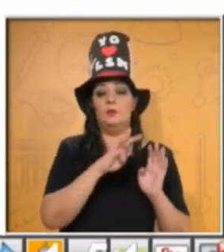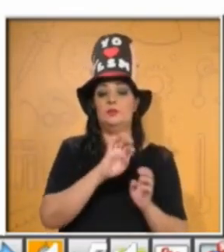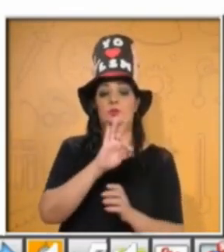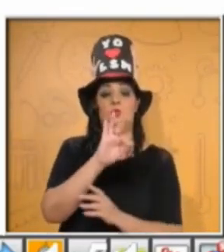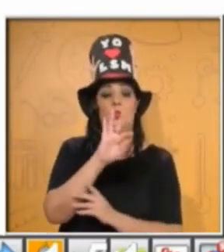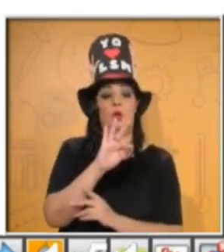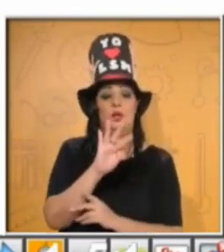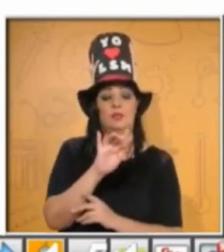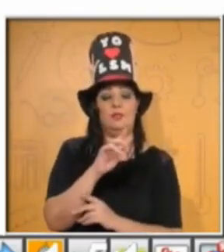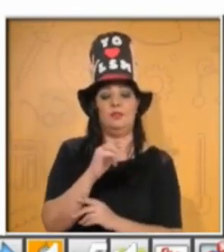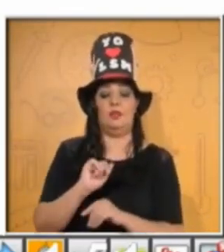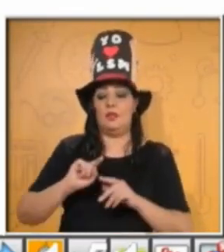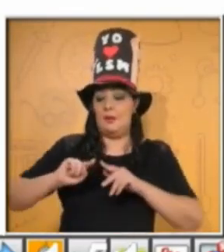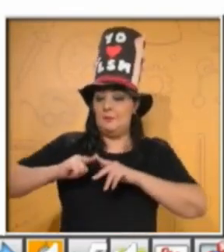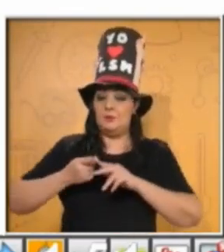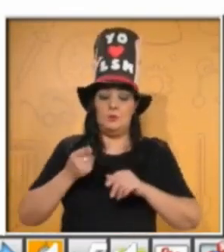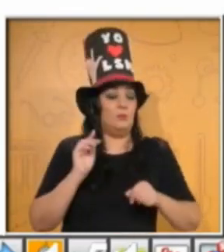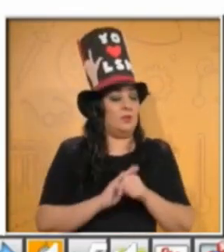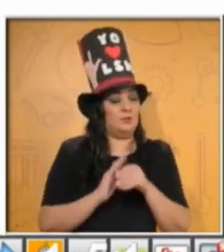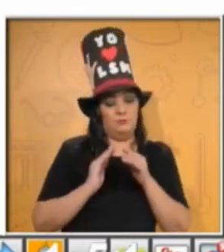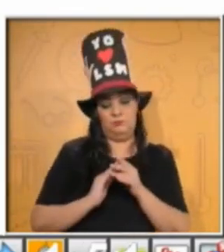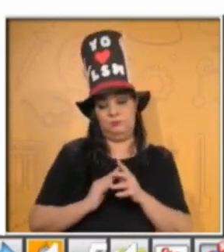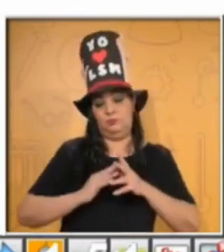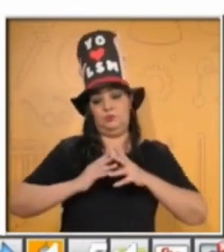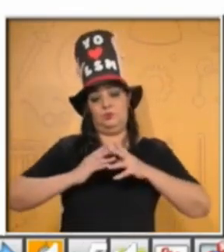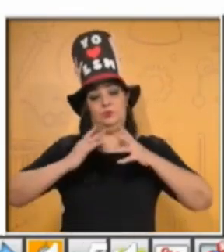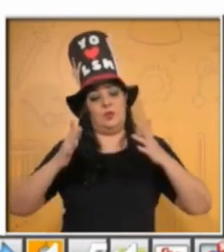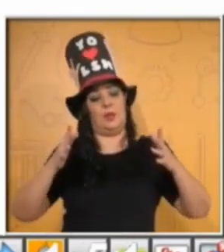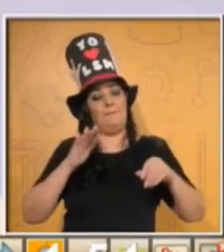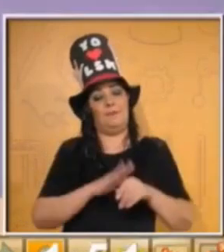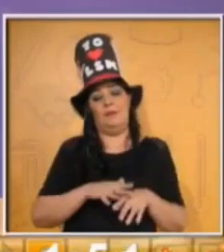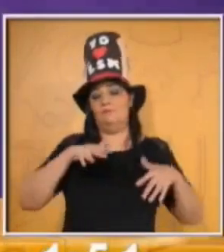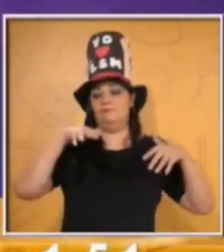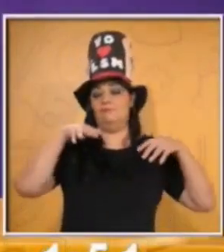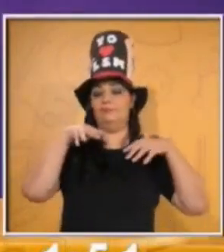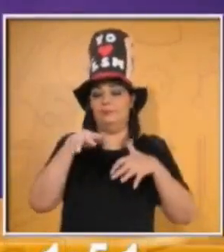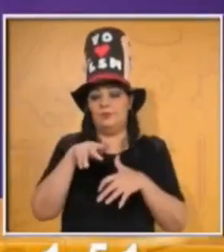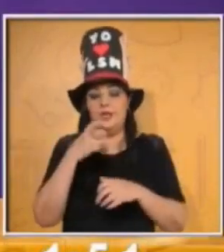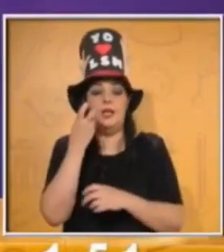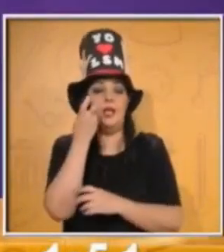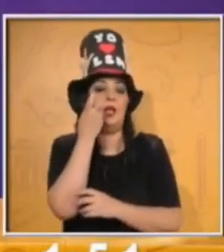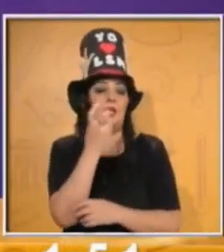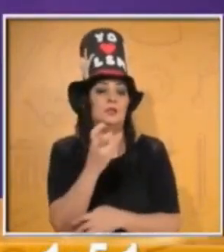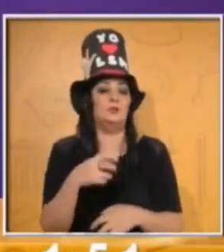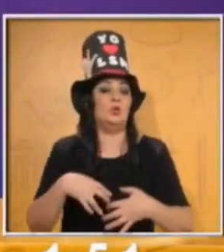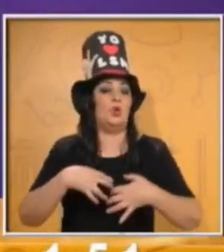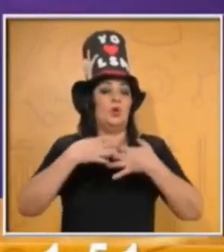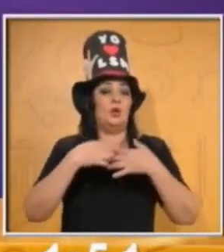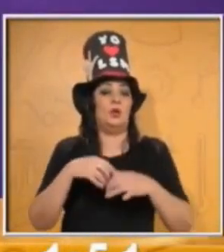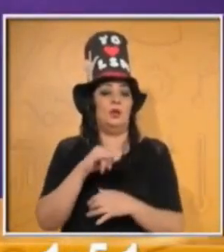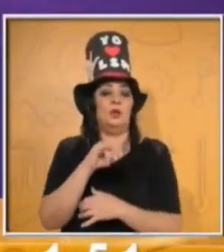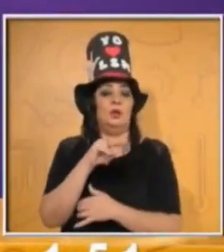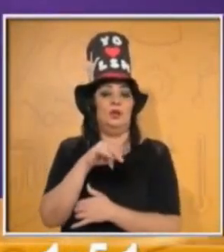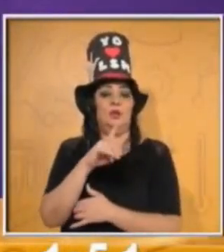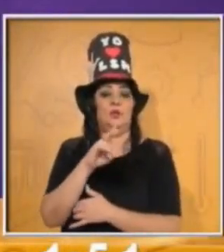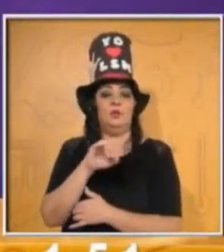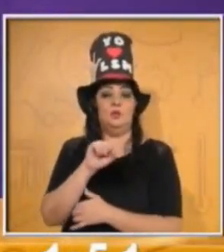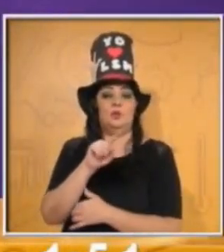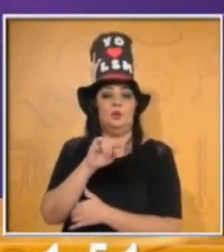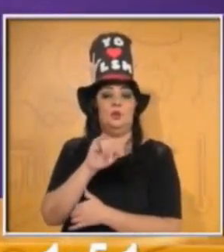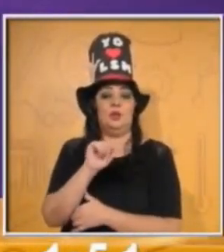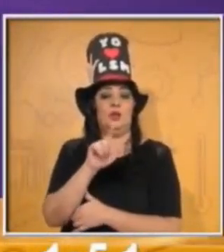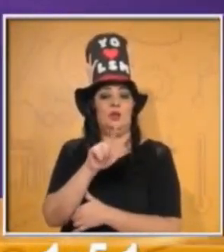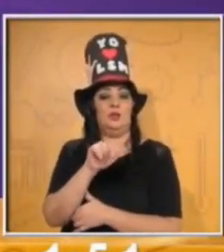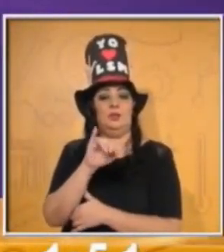como milagro mexicano, cuando se empieza a notar un poco más el proceso de industrialización. Sí se le dio ese empuje,